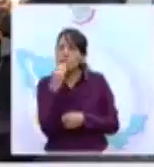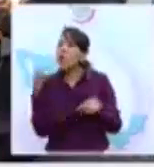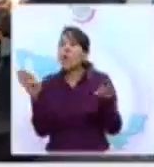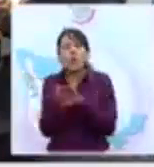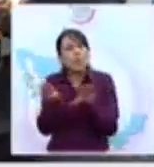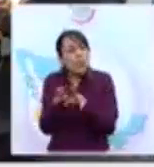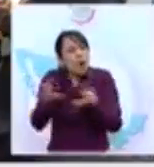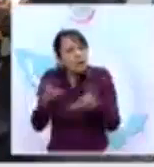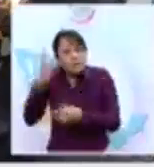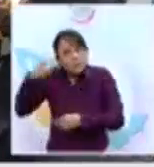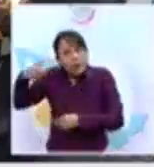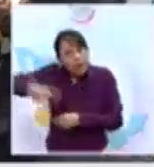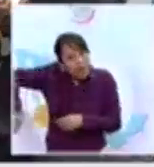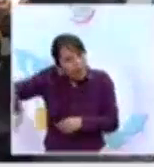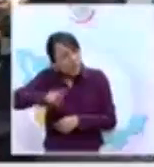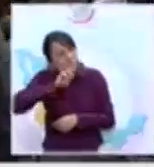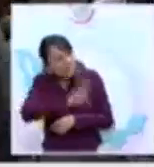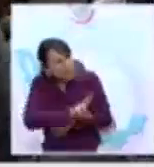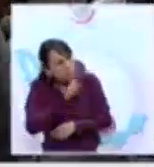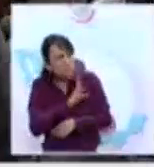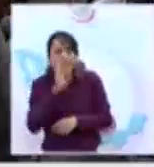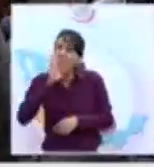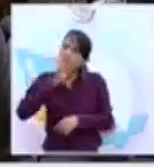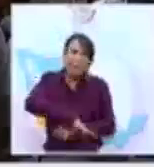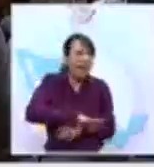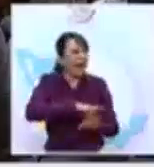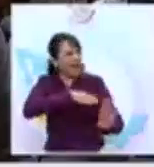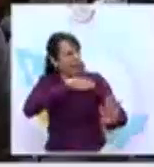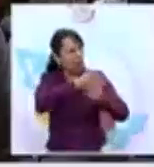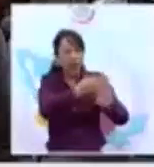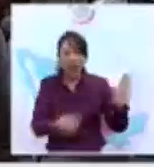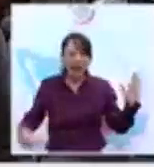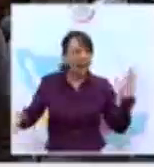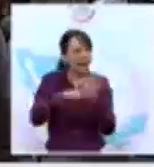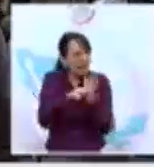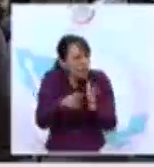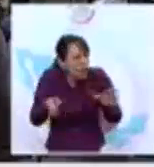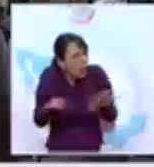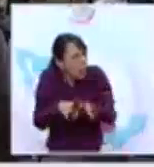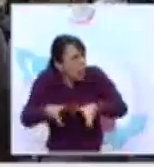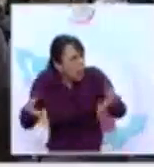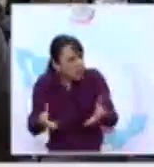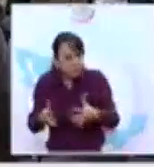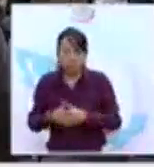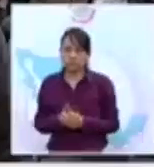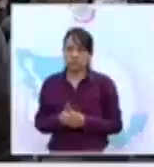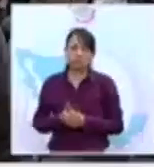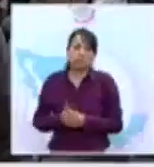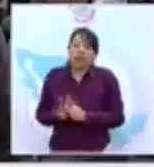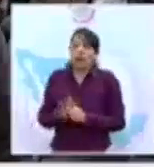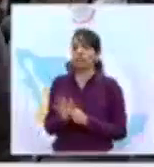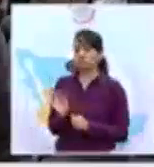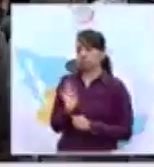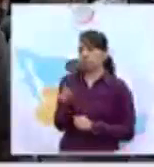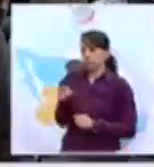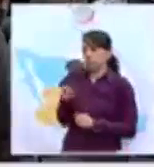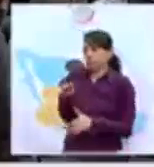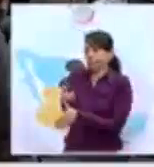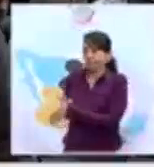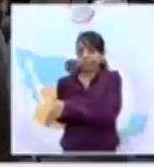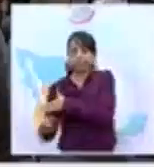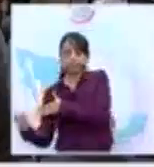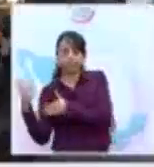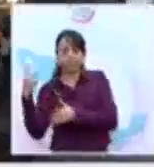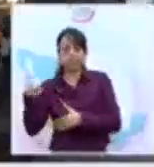que por cada respuesta negativa que den, y a lo mejor entonces ahí sí ya todo el mundo va a tener seguridad alimentaria, ¿no? Es decir,